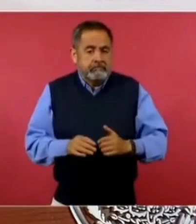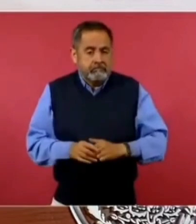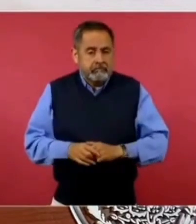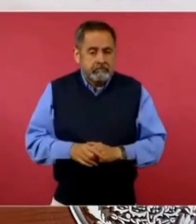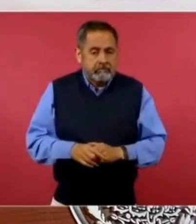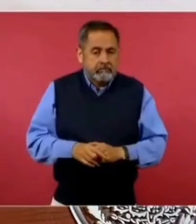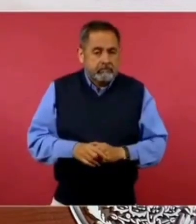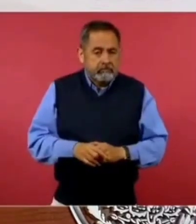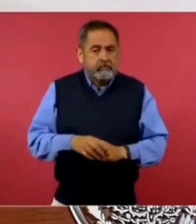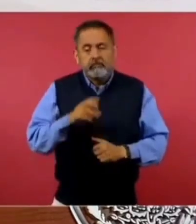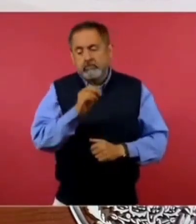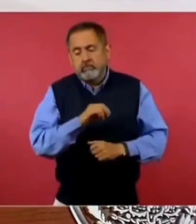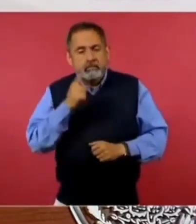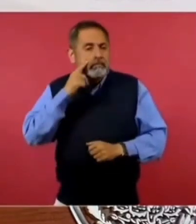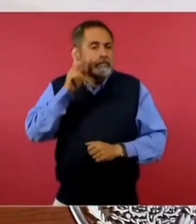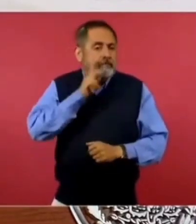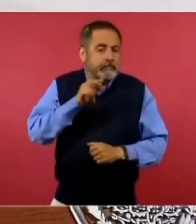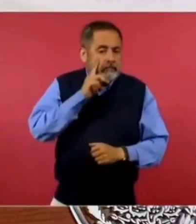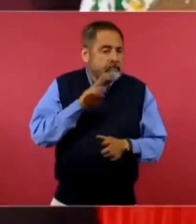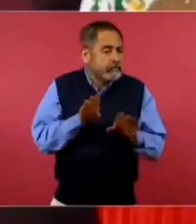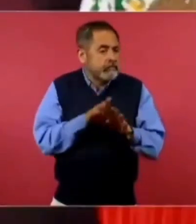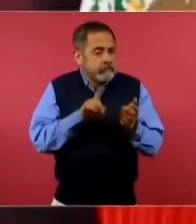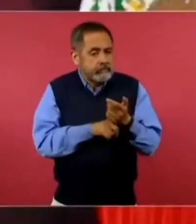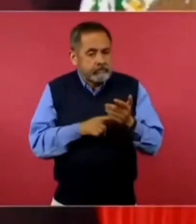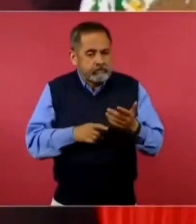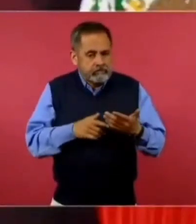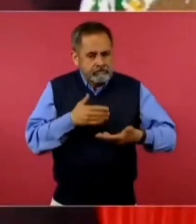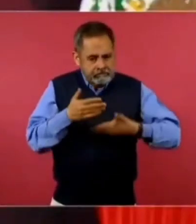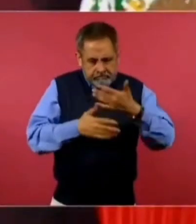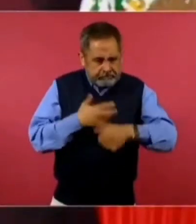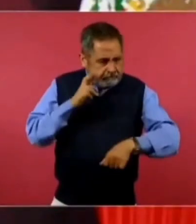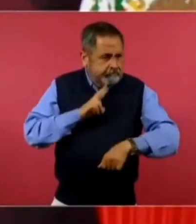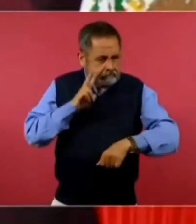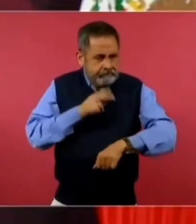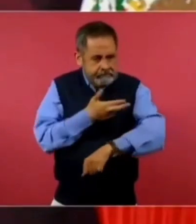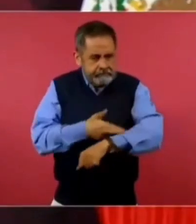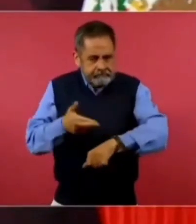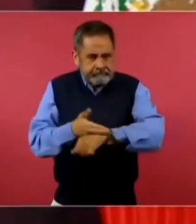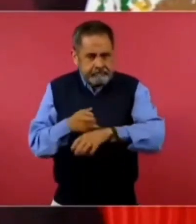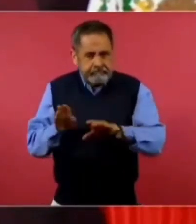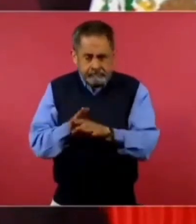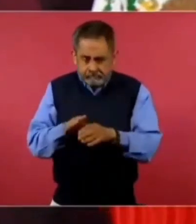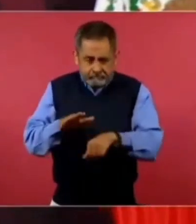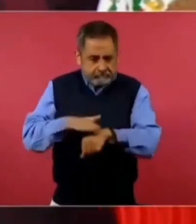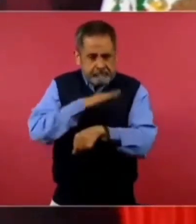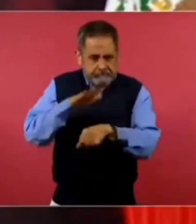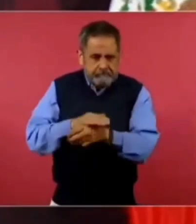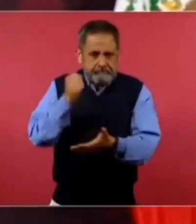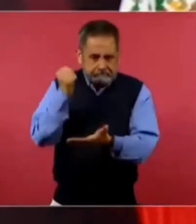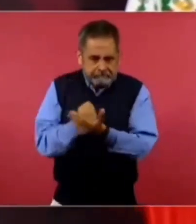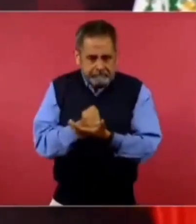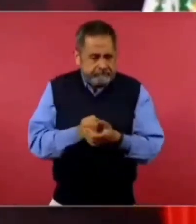o vamos a aprobar la reforma, pero que no